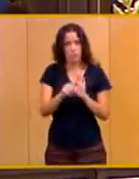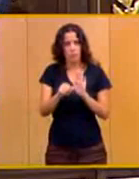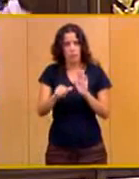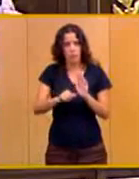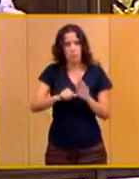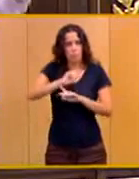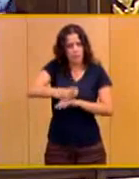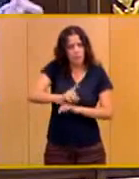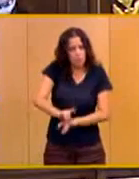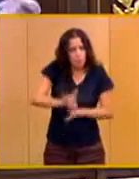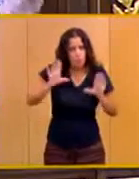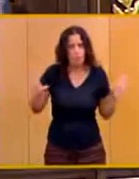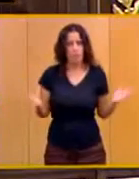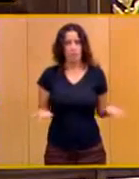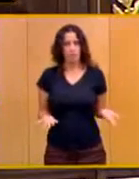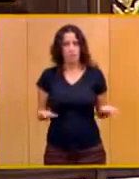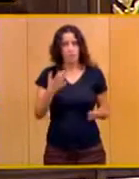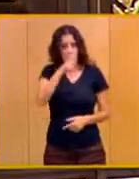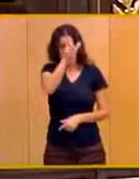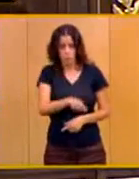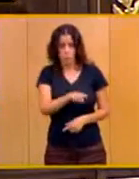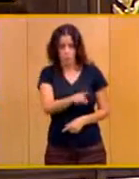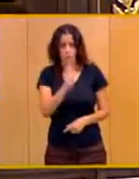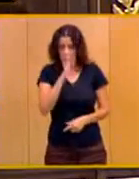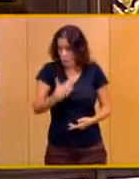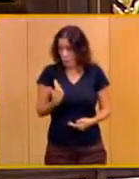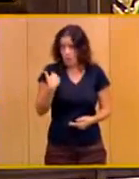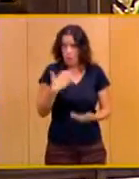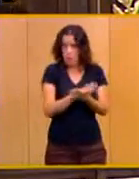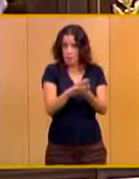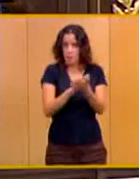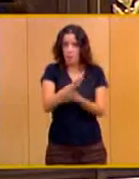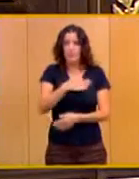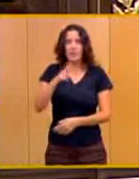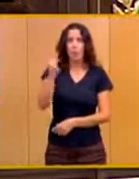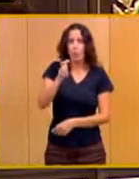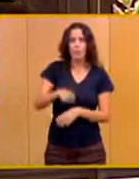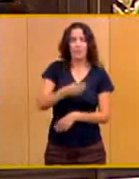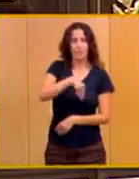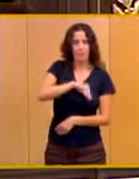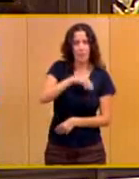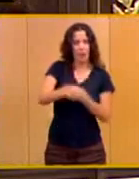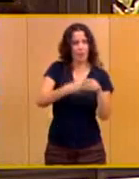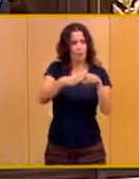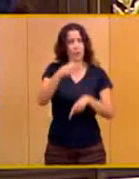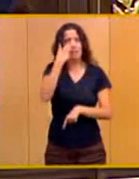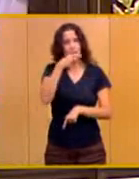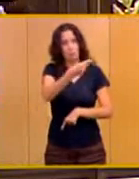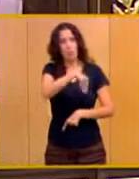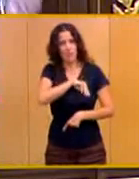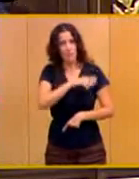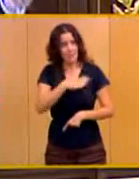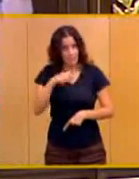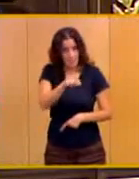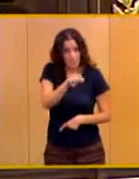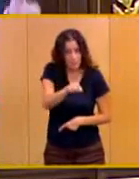Y si usted, como acaba de decir aquí, quiere ser útil a España y hacer lo que le conviene a España, yo le digo que en